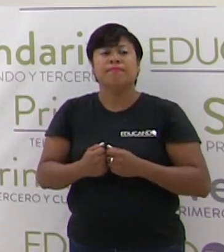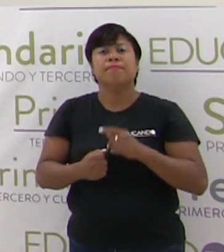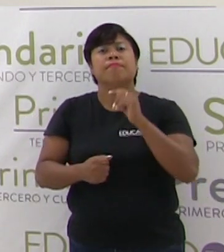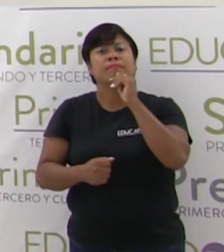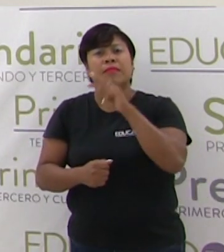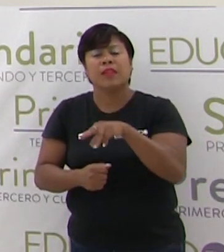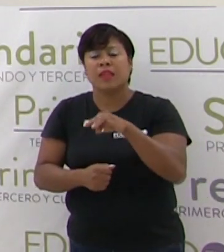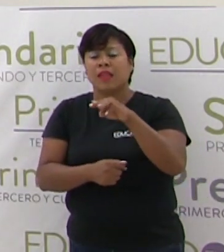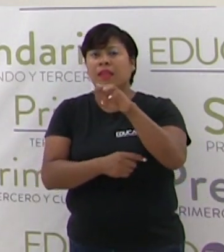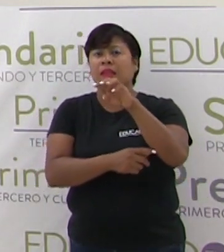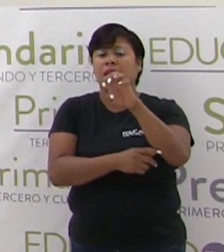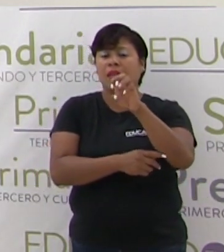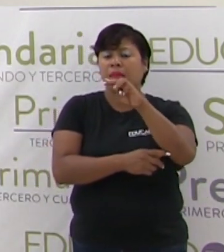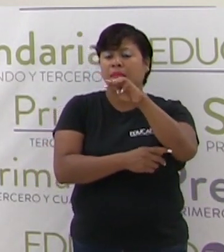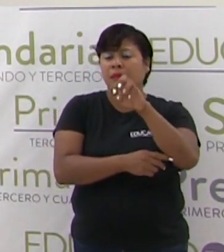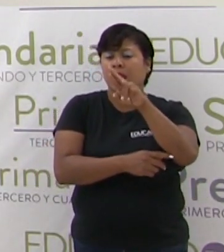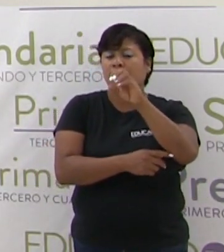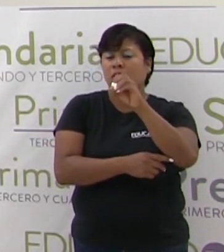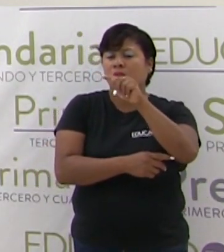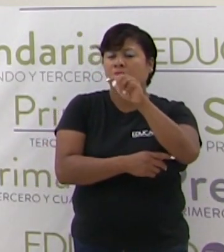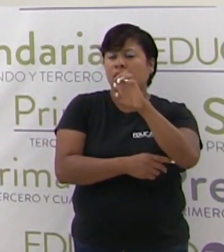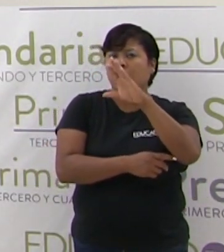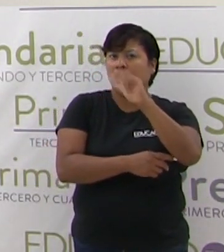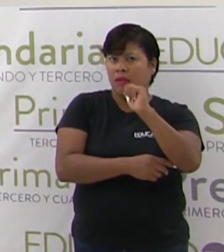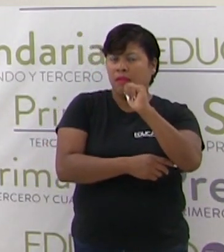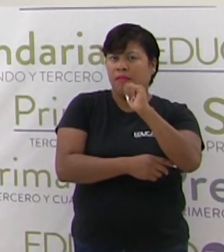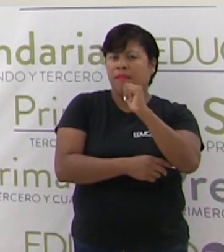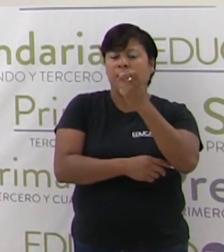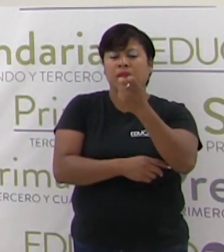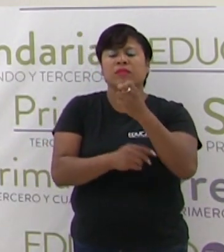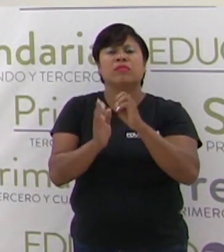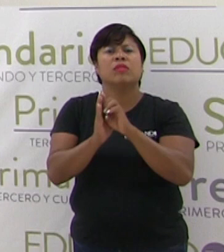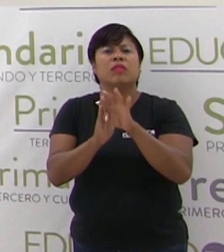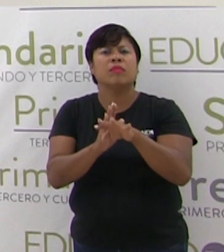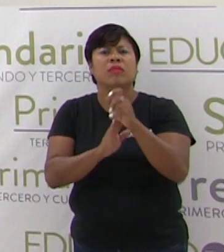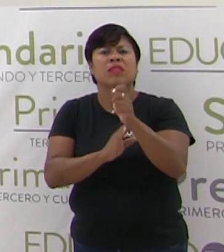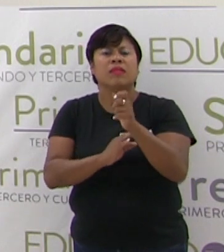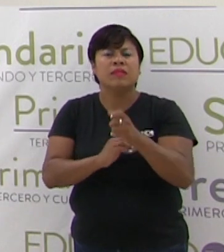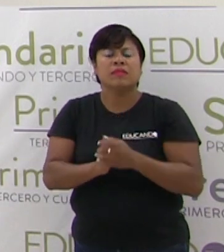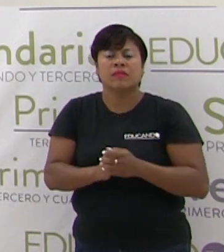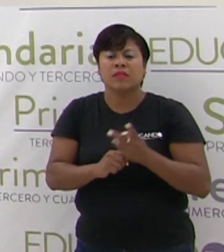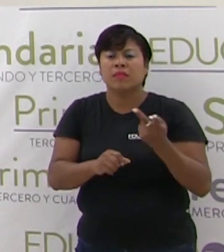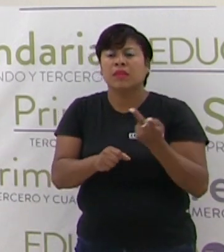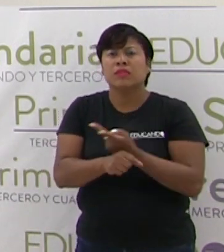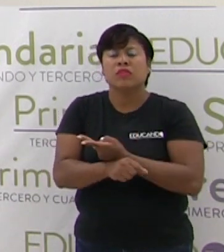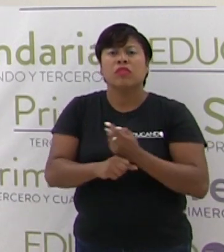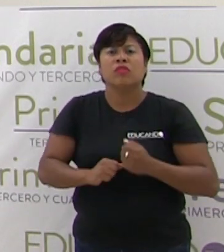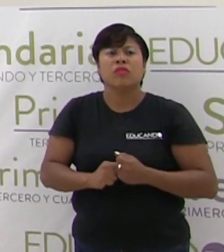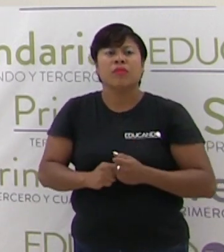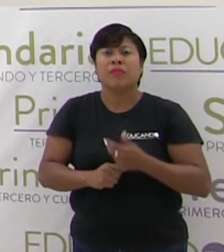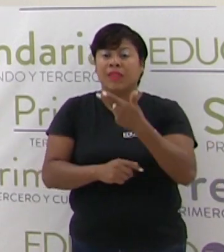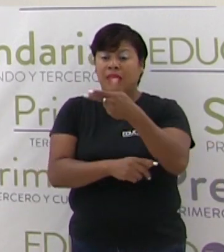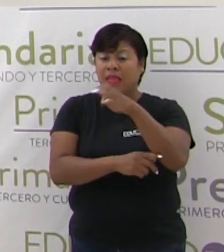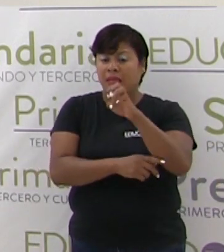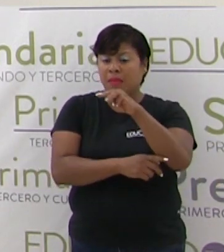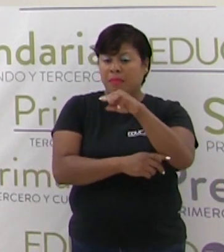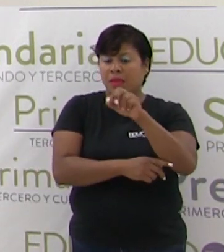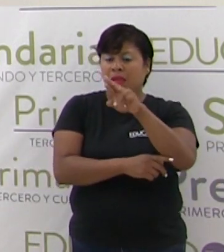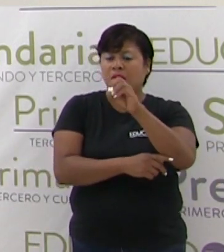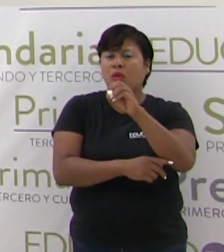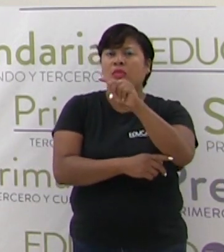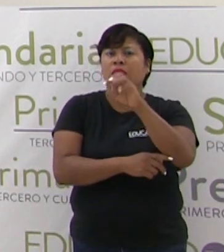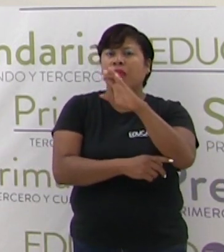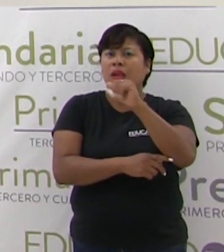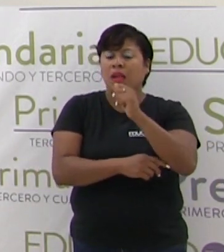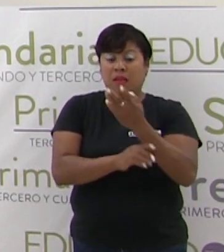También en la hemeroteca, porque allí, por ejemplo, si es un hecho que sucedió, hemeroteca, si es un hecho